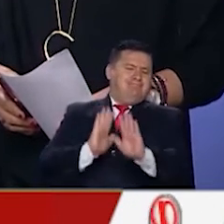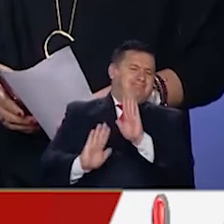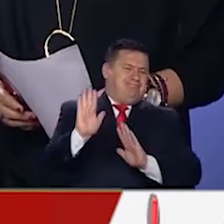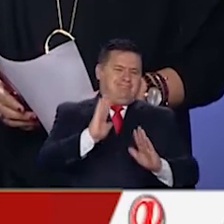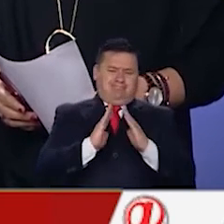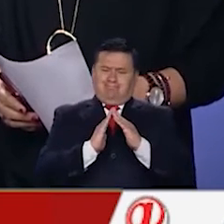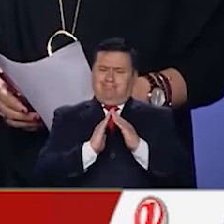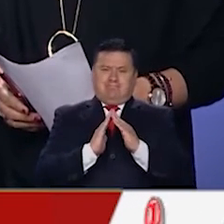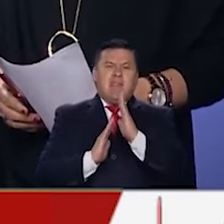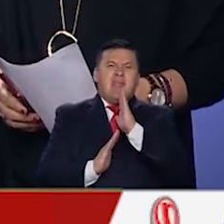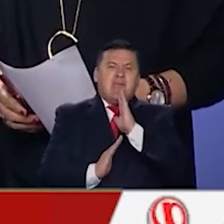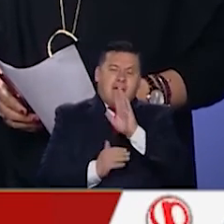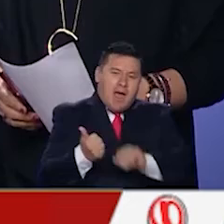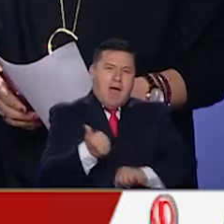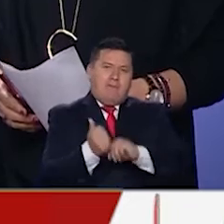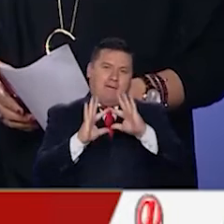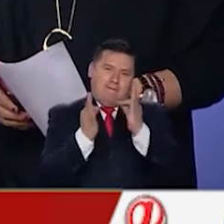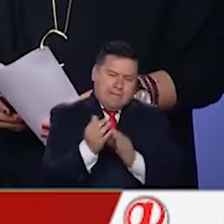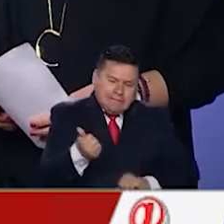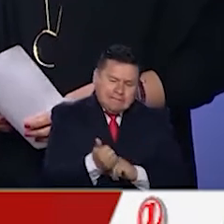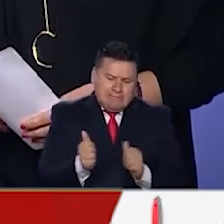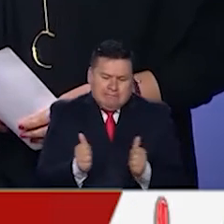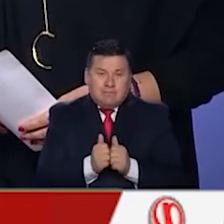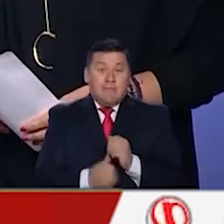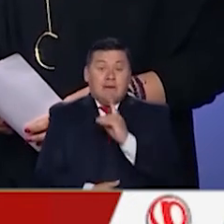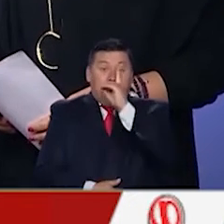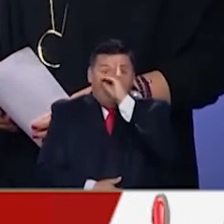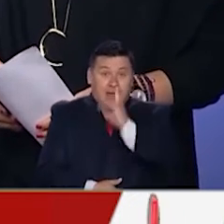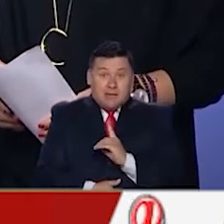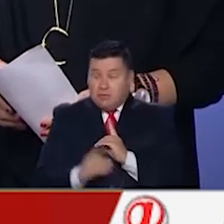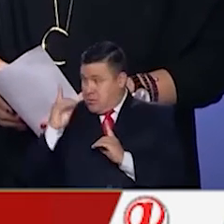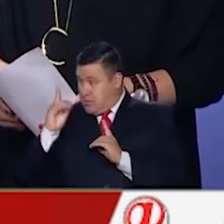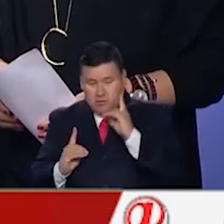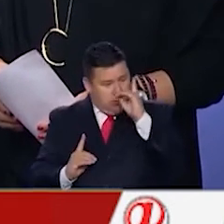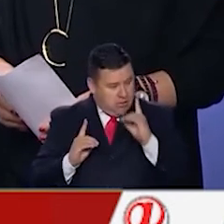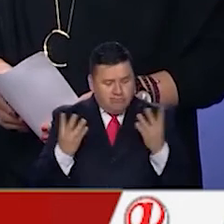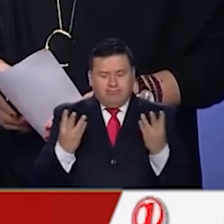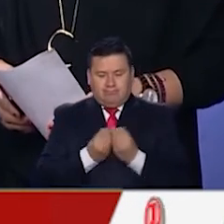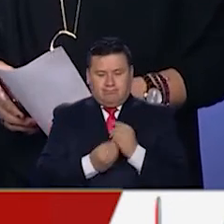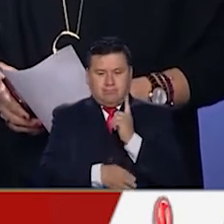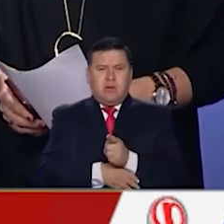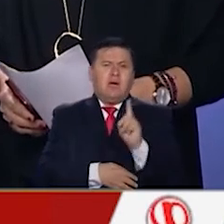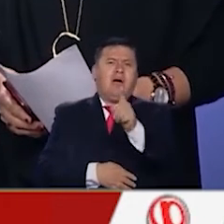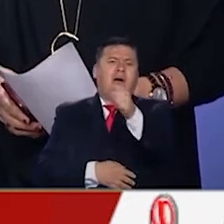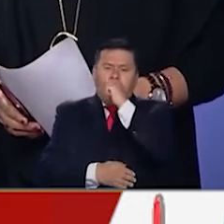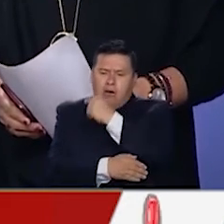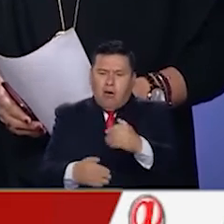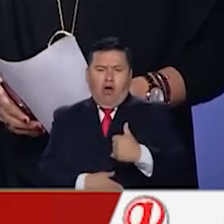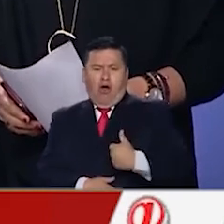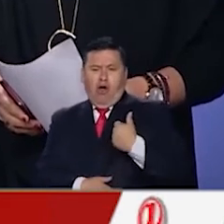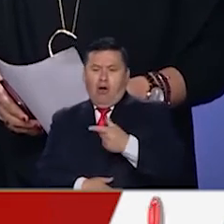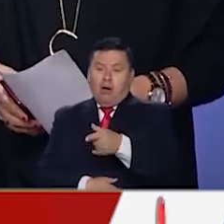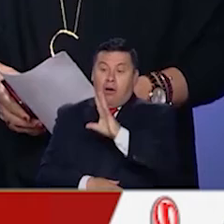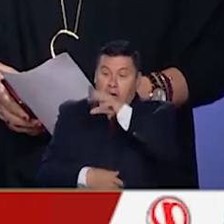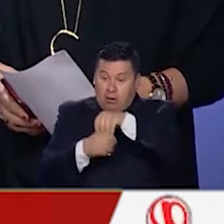preventivo, con el apoyo de las familias. Las decisiones que se toman no es para que los niños